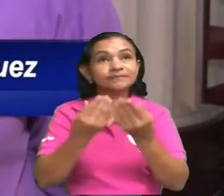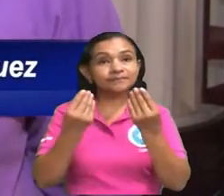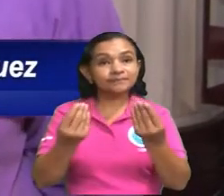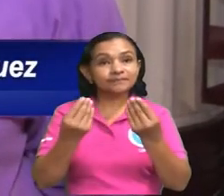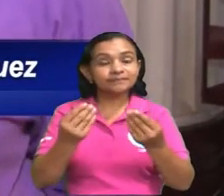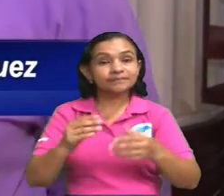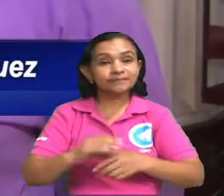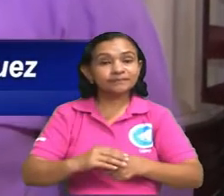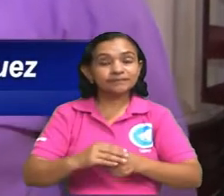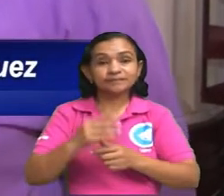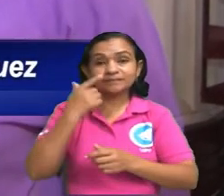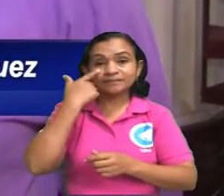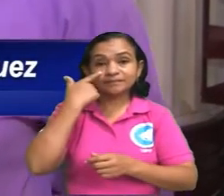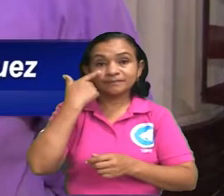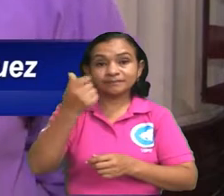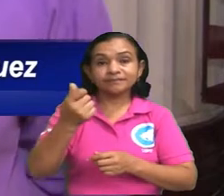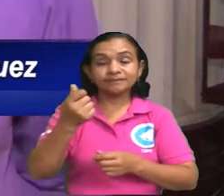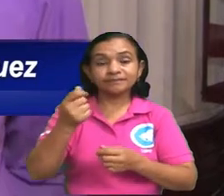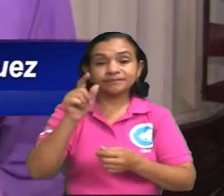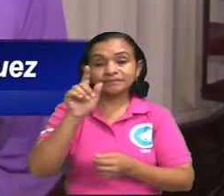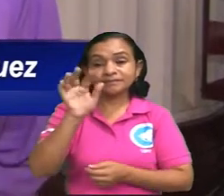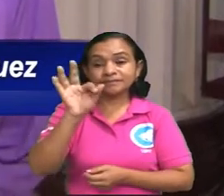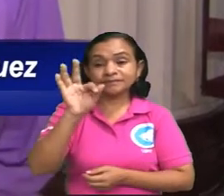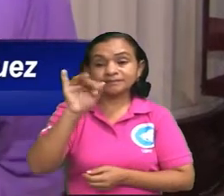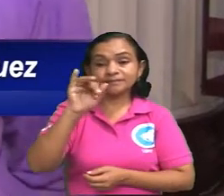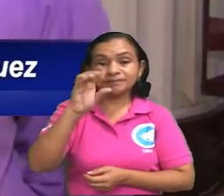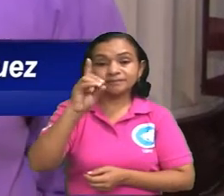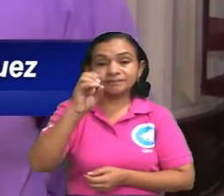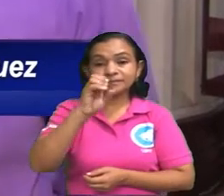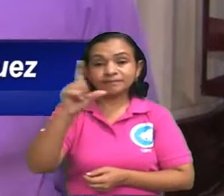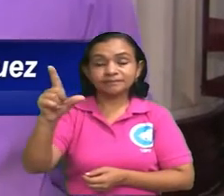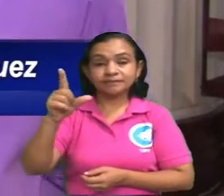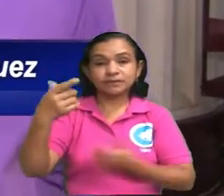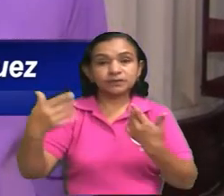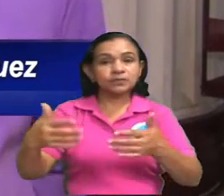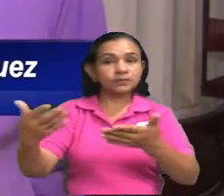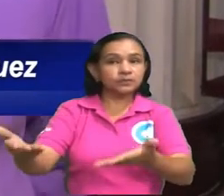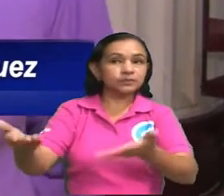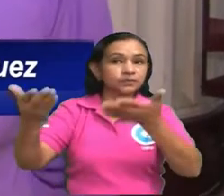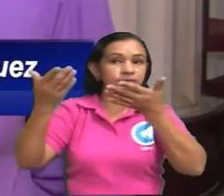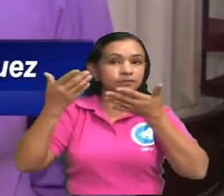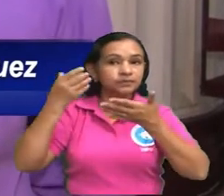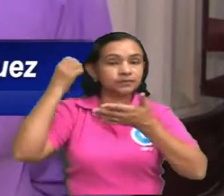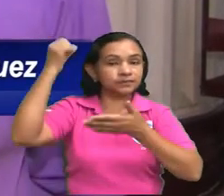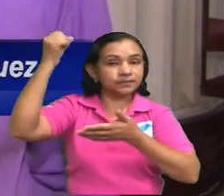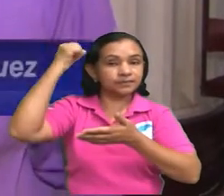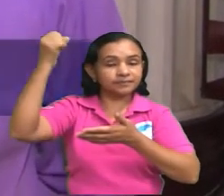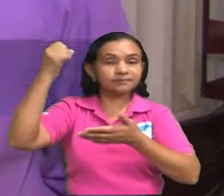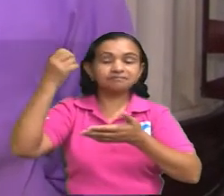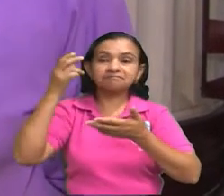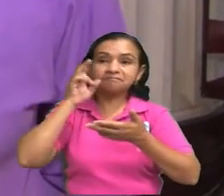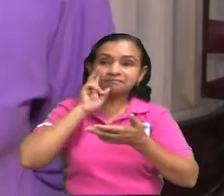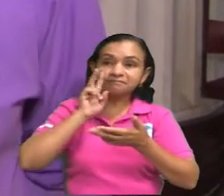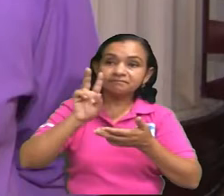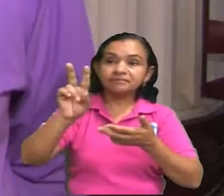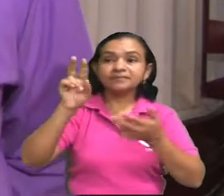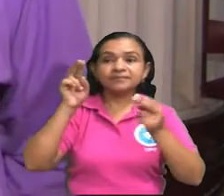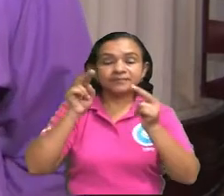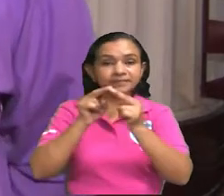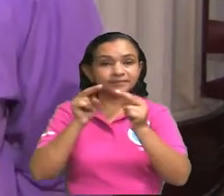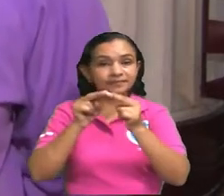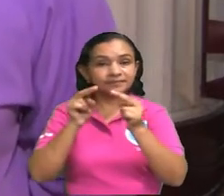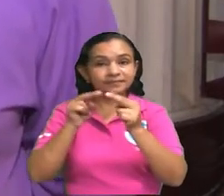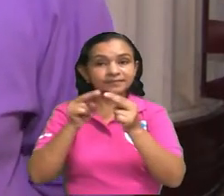de haber conocido al comandante Fidel es como un premio para las generaciones que lo gozaron, que lo conocieron,